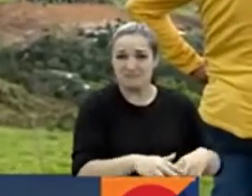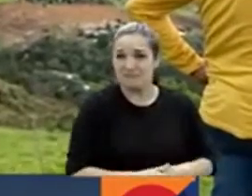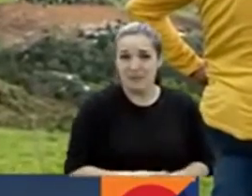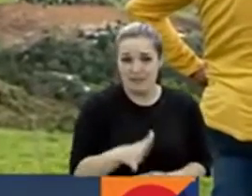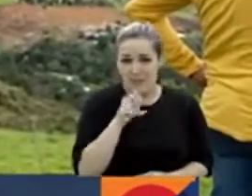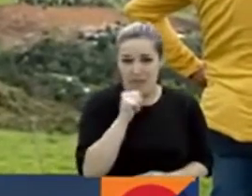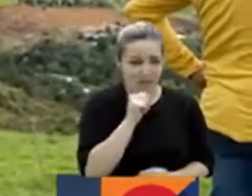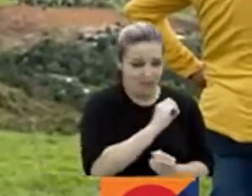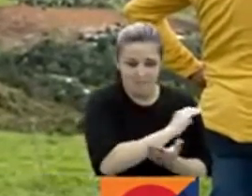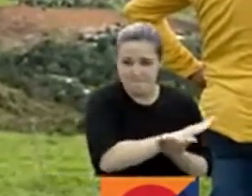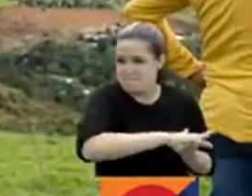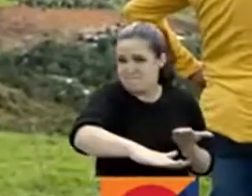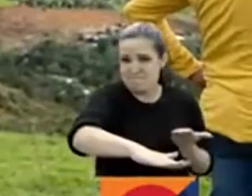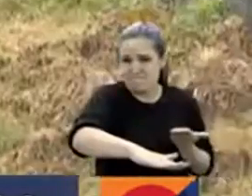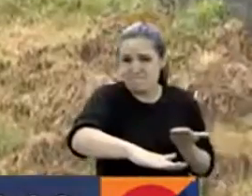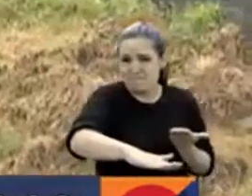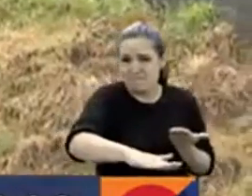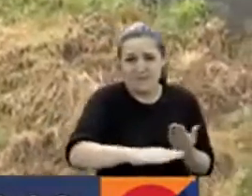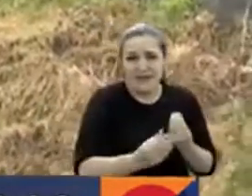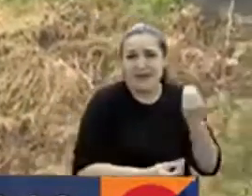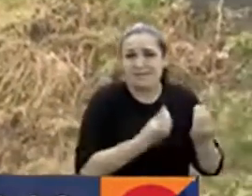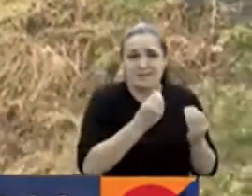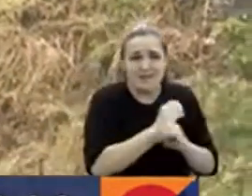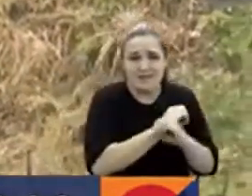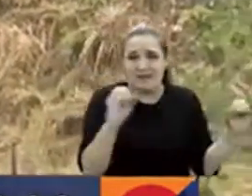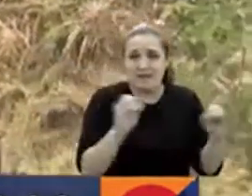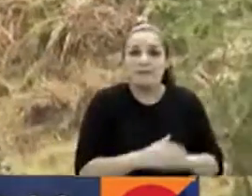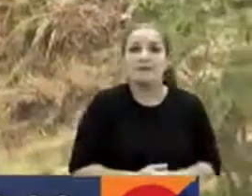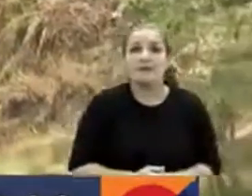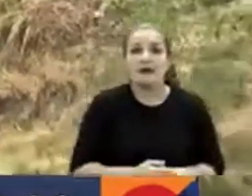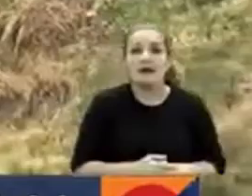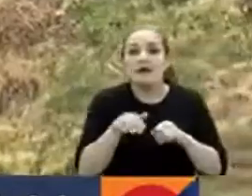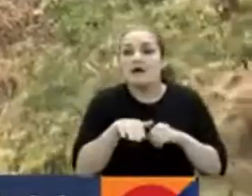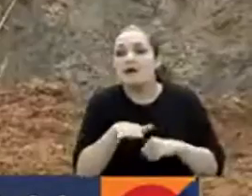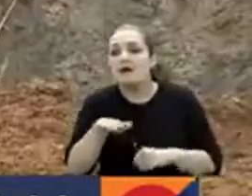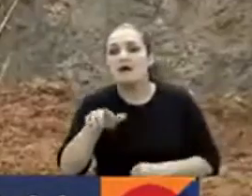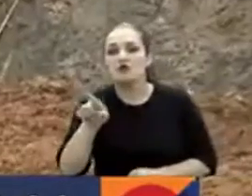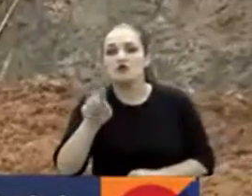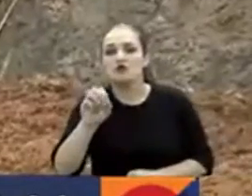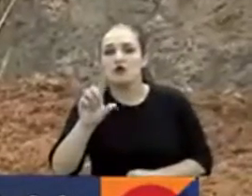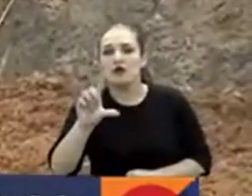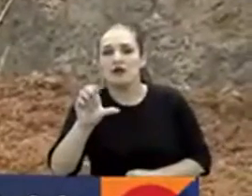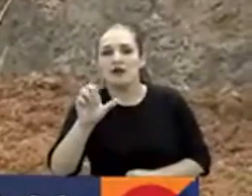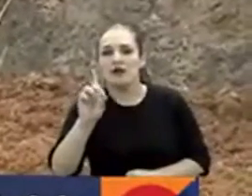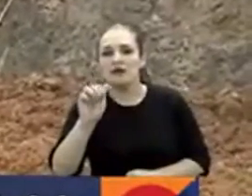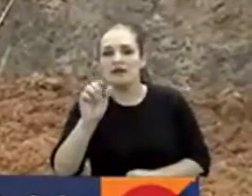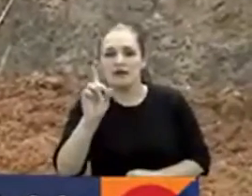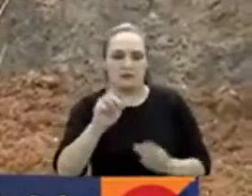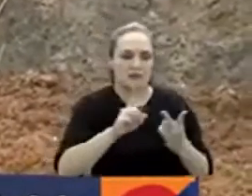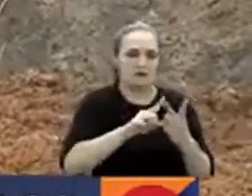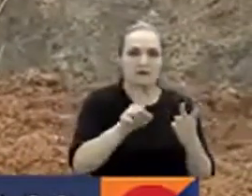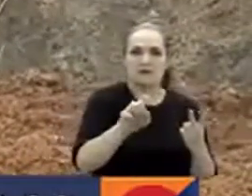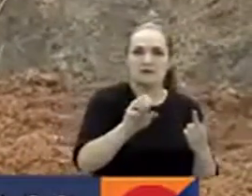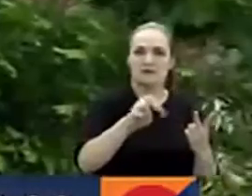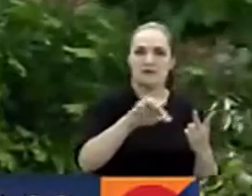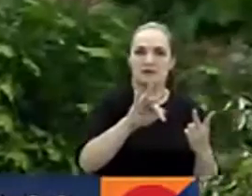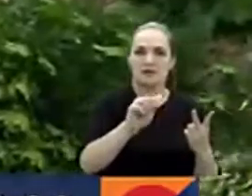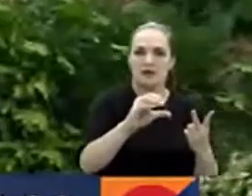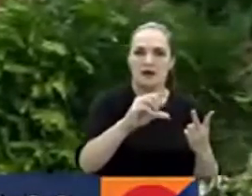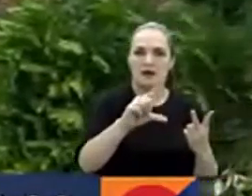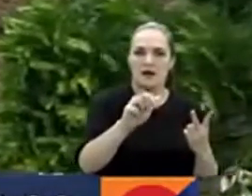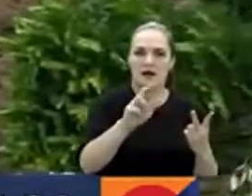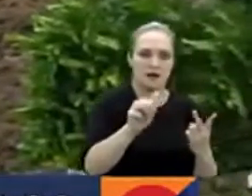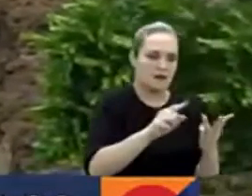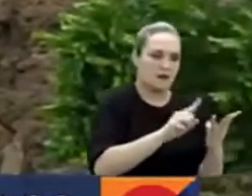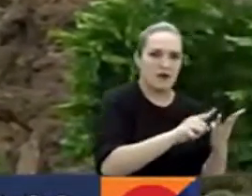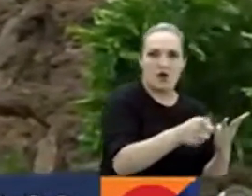hay más nada que hacer. Familias de veredas como La Soledad, Párrago Viejo o Santa Clara han salido de sus regiones porque con el